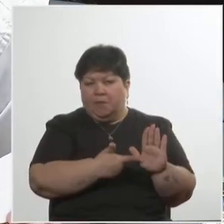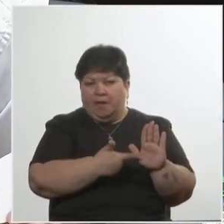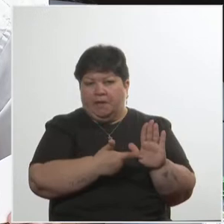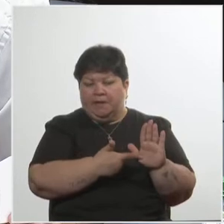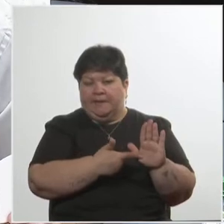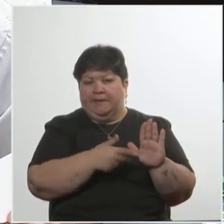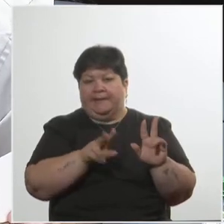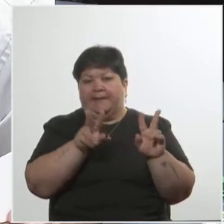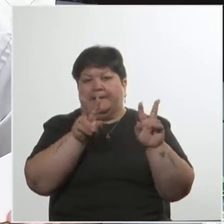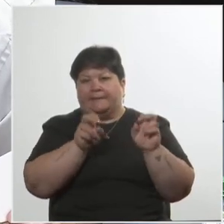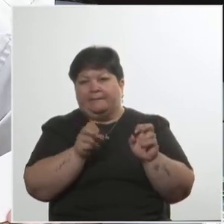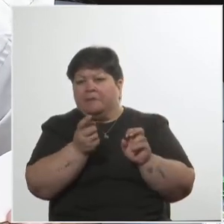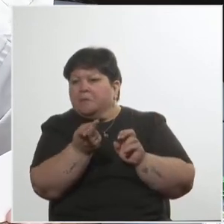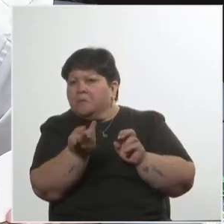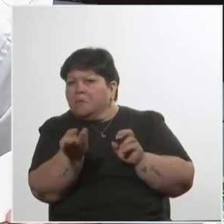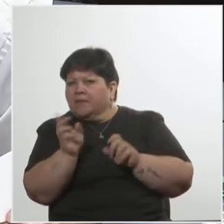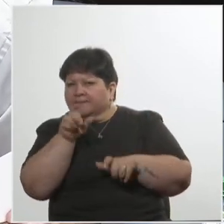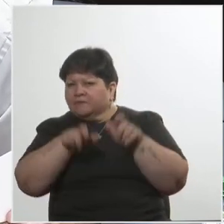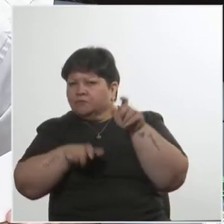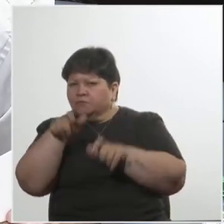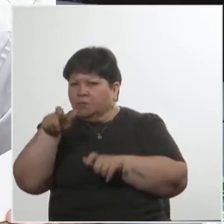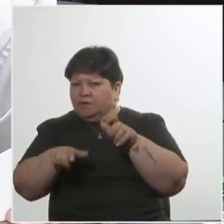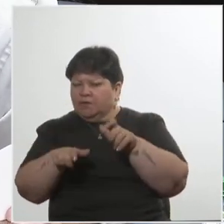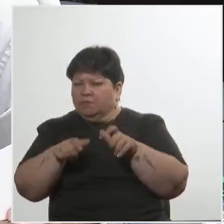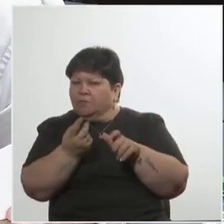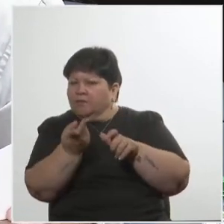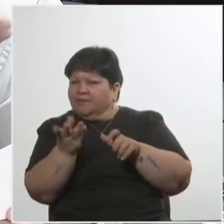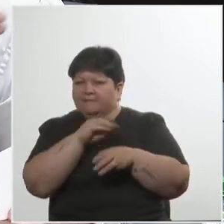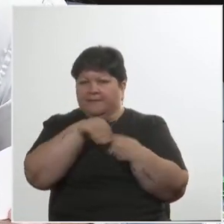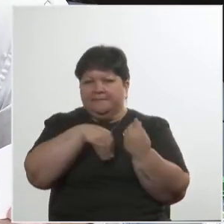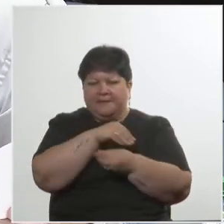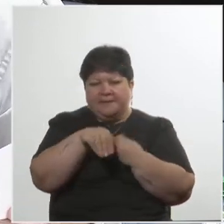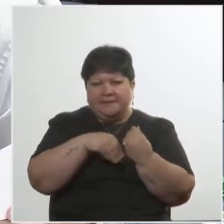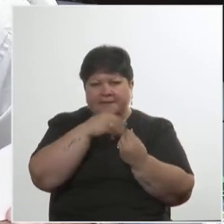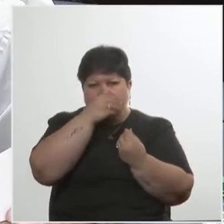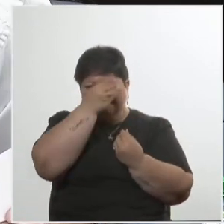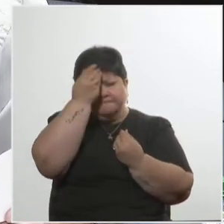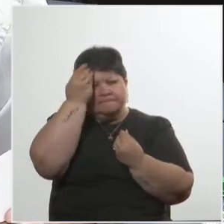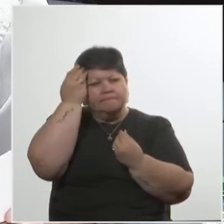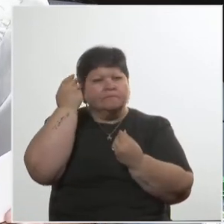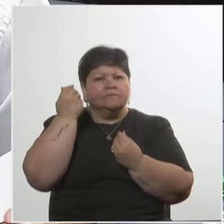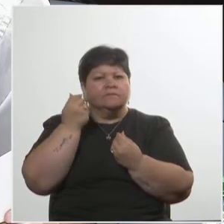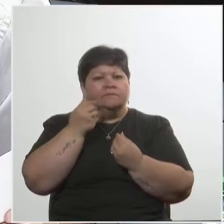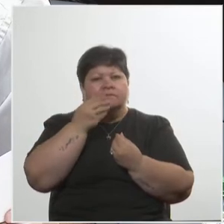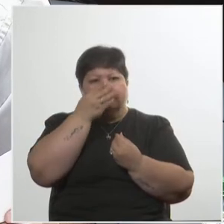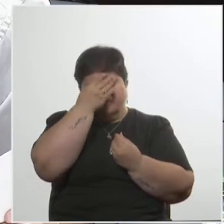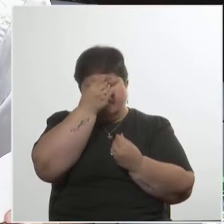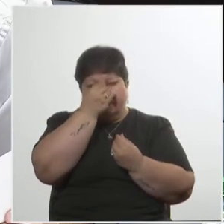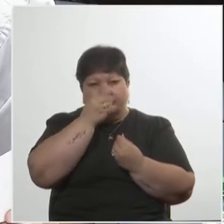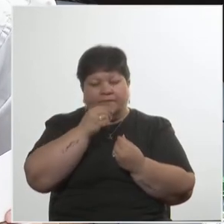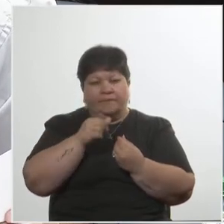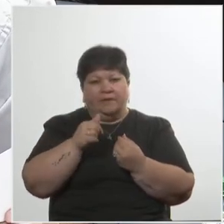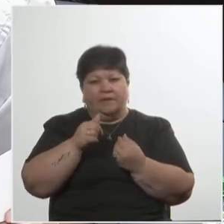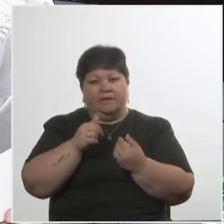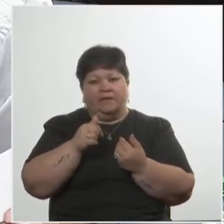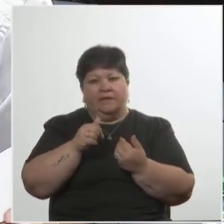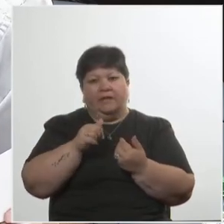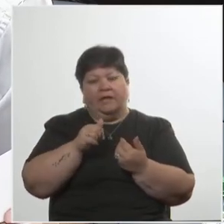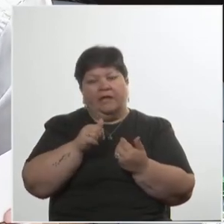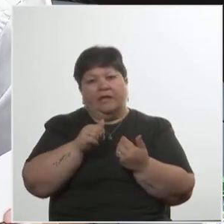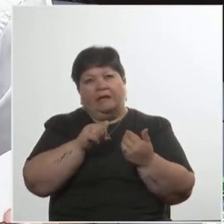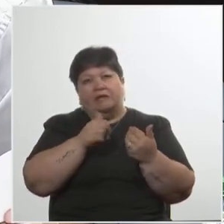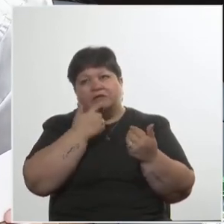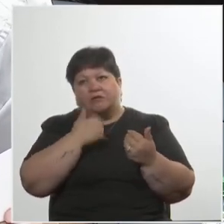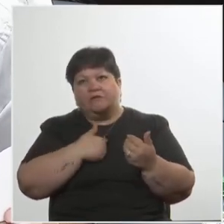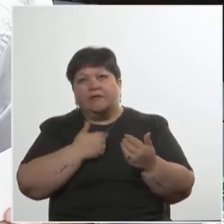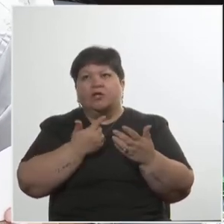a cuantos alcanza se nos se nos habló por parte de los de quienes lo lograron 74